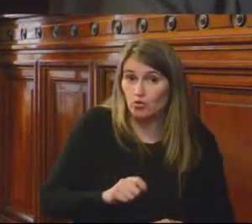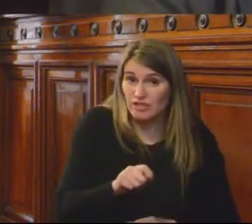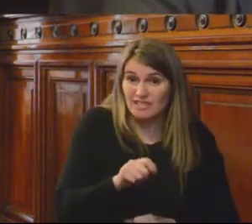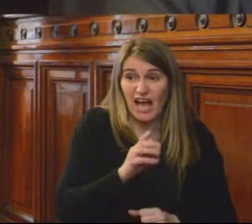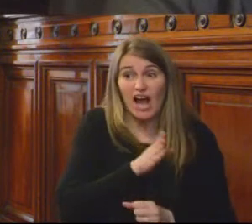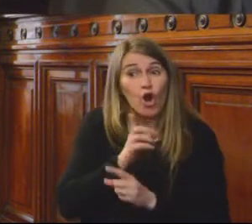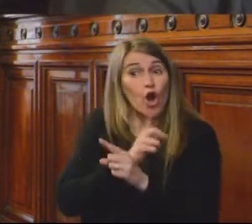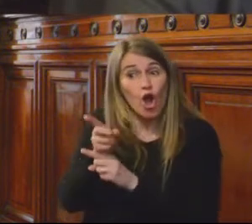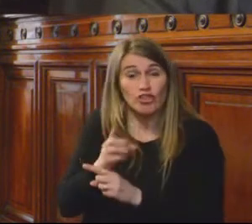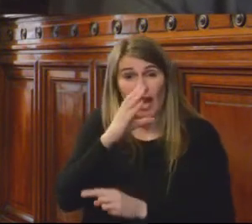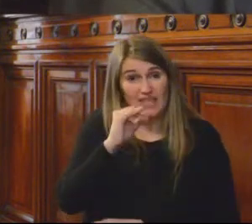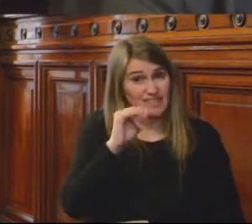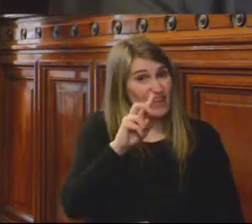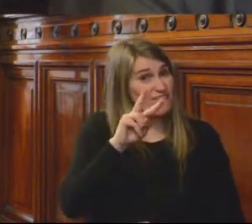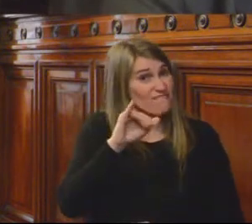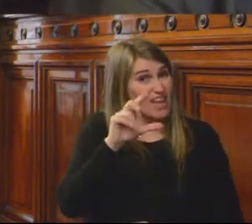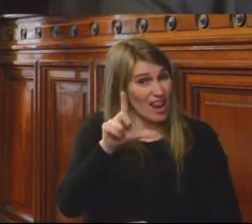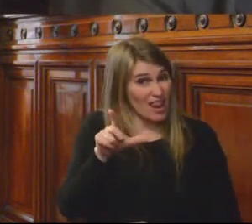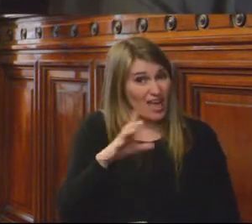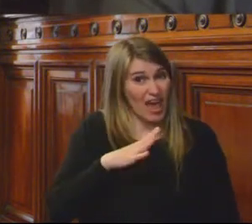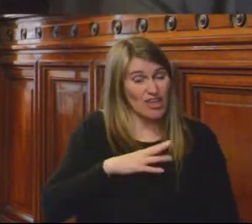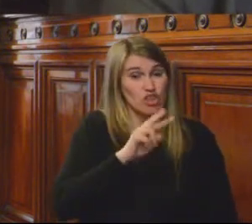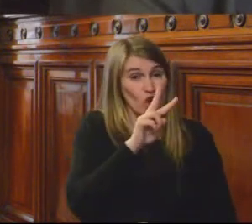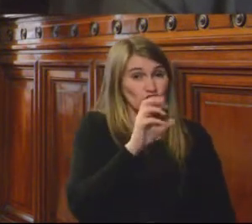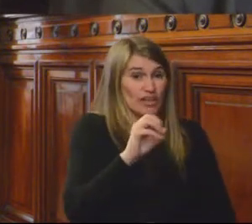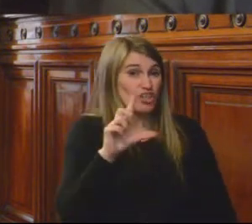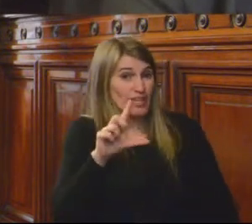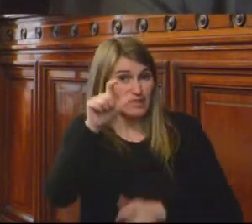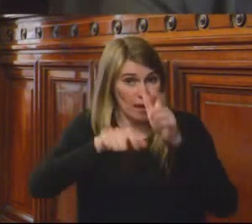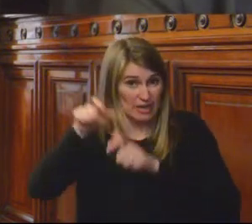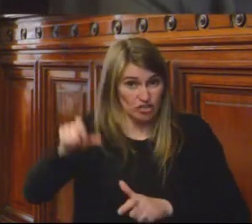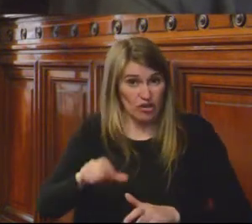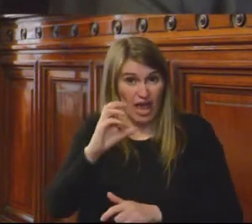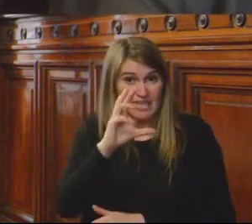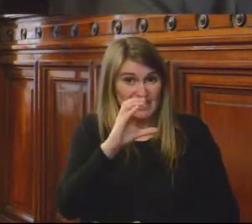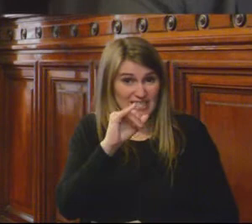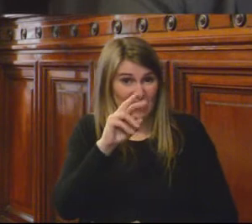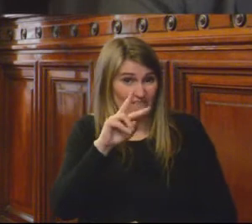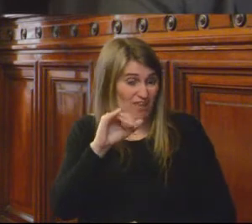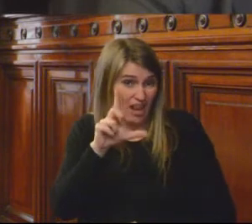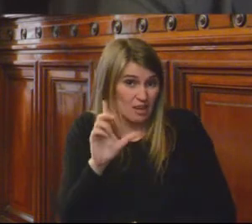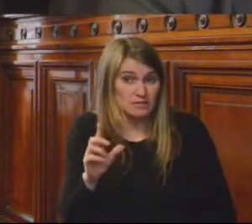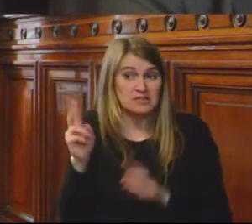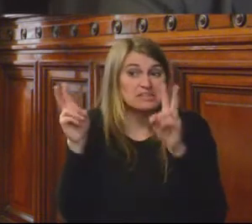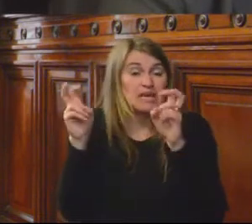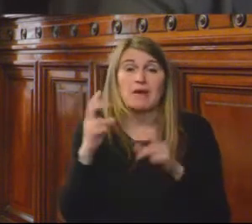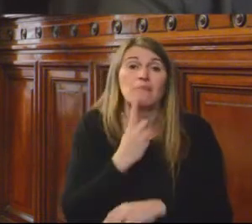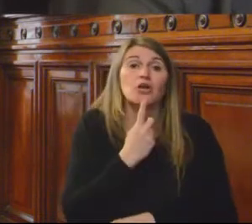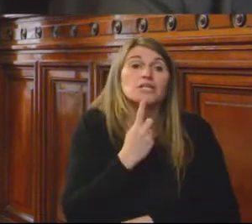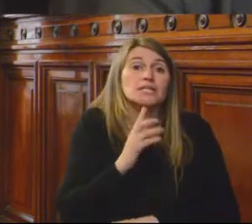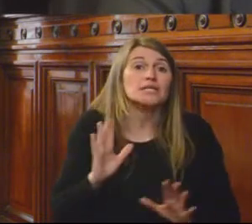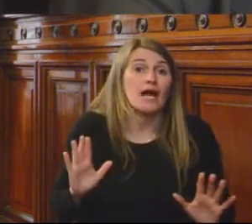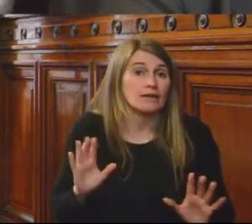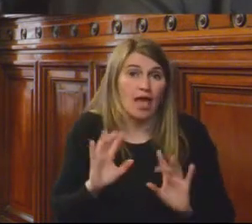civiles. Y tenemos en este momento 207 civiles privados de su libertad por motivos políticos en Venezuela, por tribunales militares. Pero además de esto,